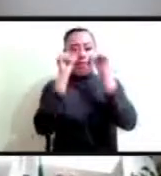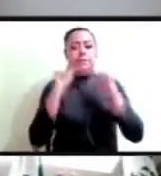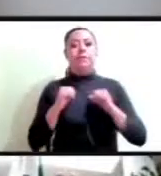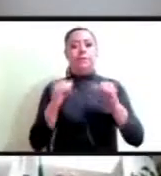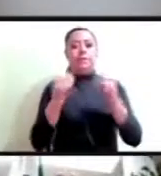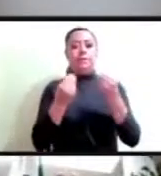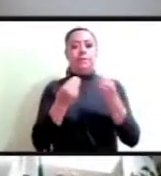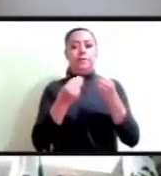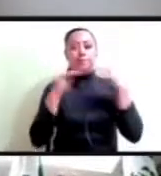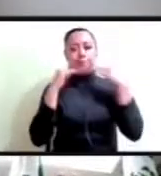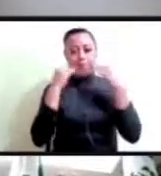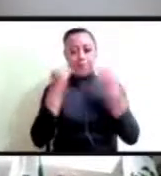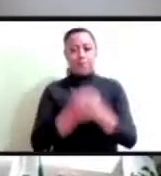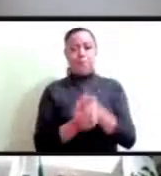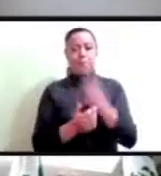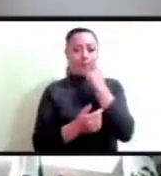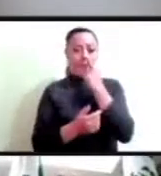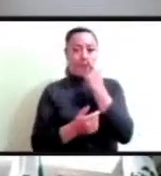Gracias.